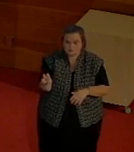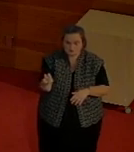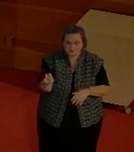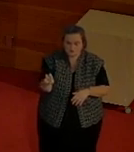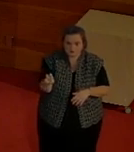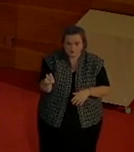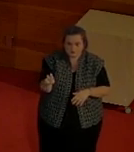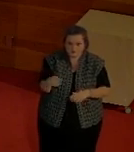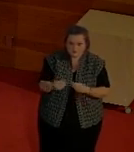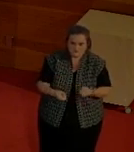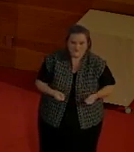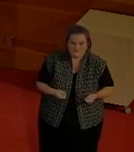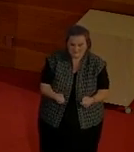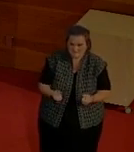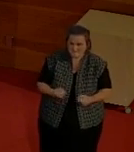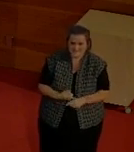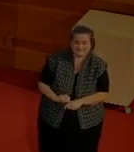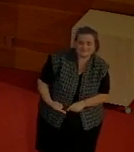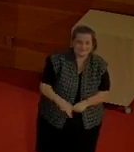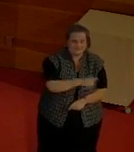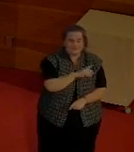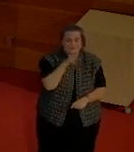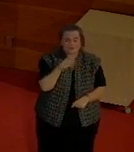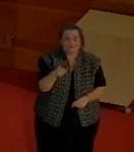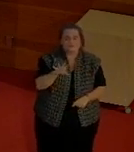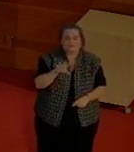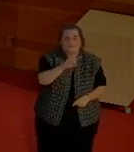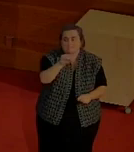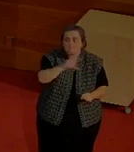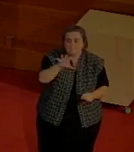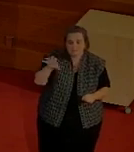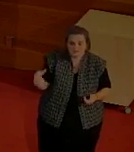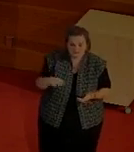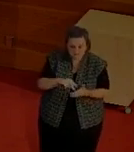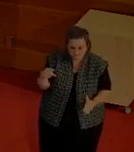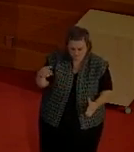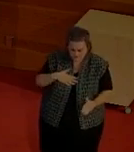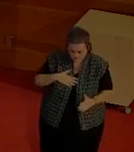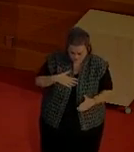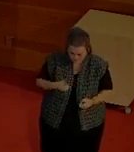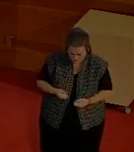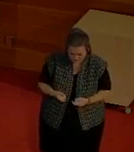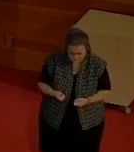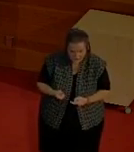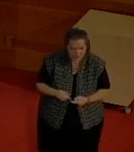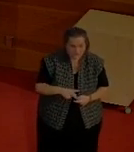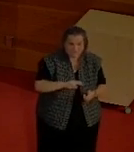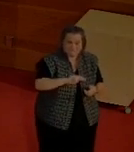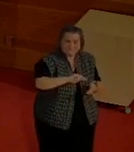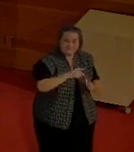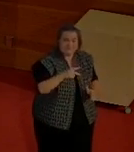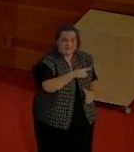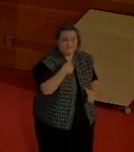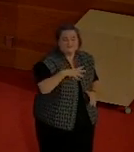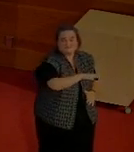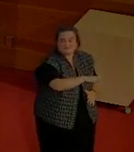gasto excesivo Porque esos países no gastan en su propia tecnología sino que compran tecnología de